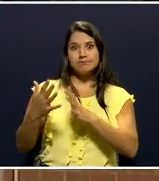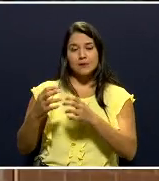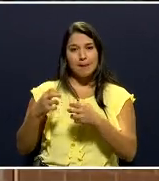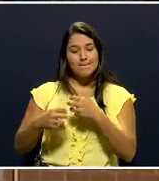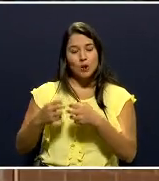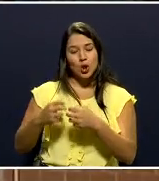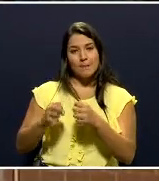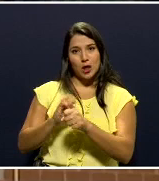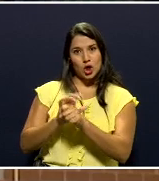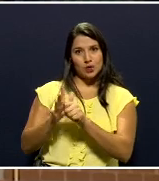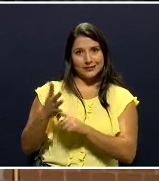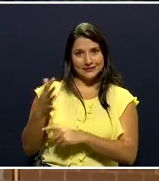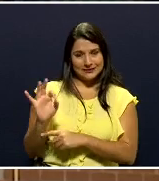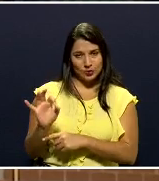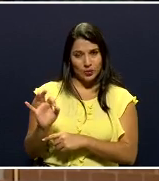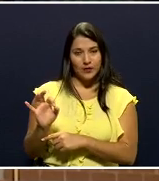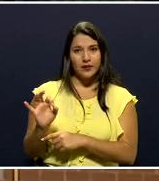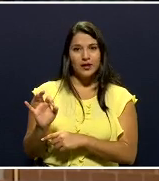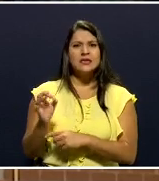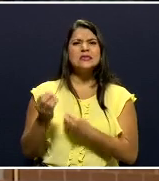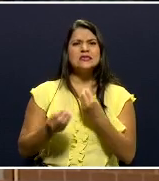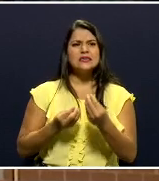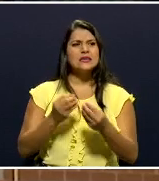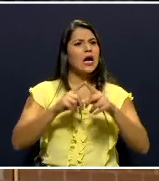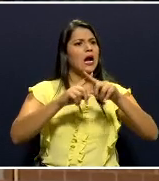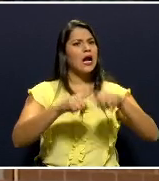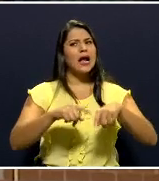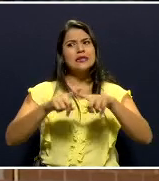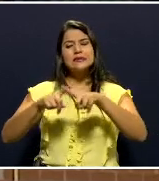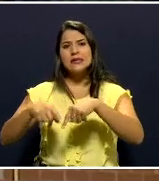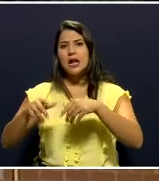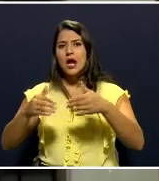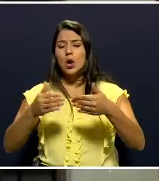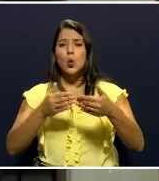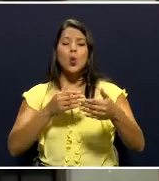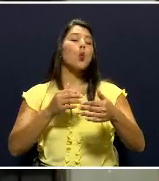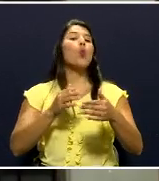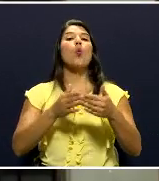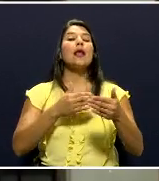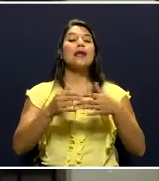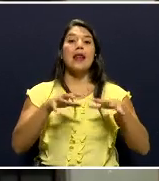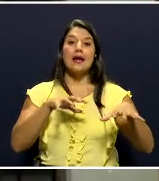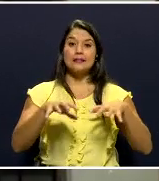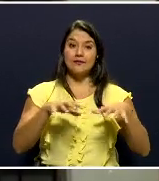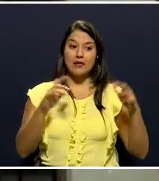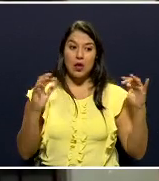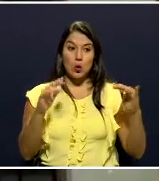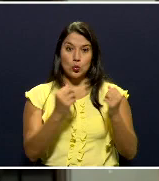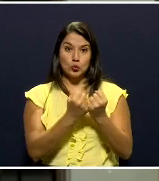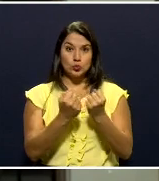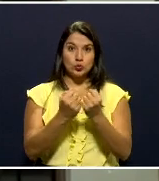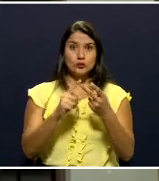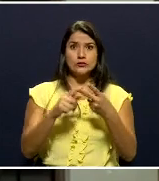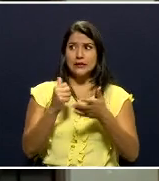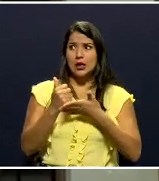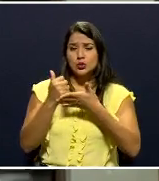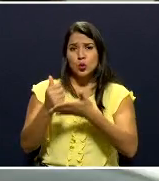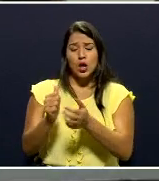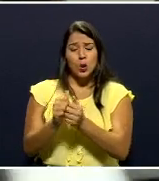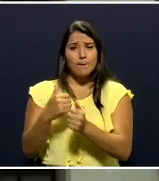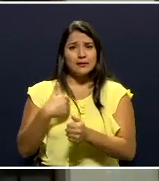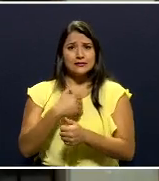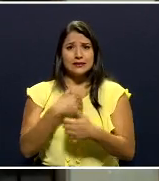del COVID-19, cancelar cualquier acto masivo y colaborar con las autoridades sanitarias para evitar que